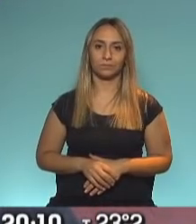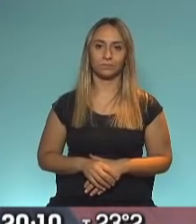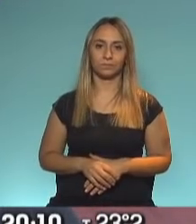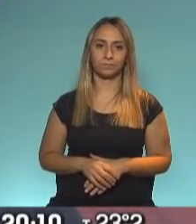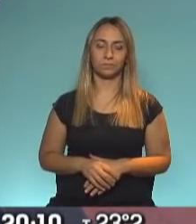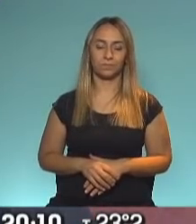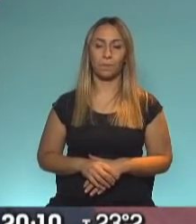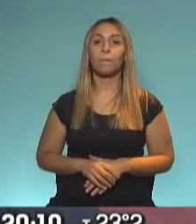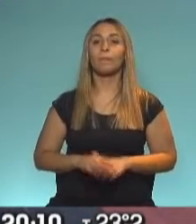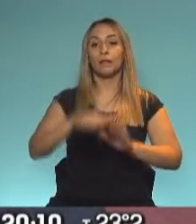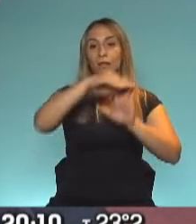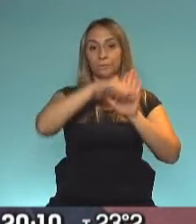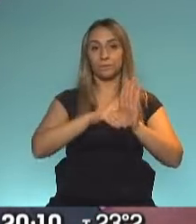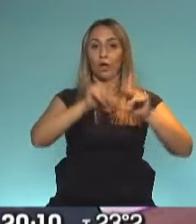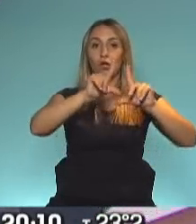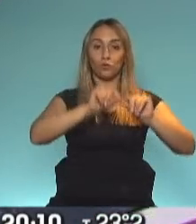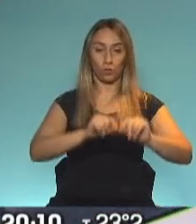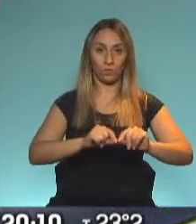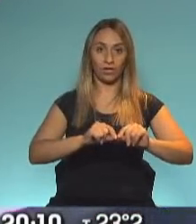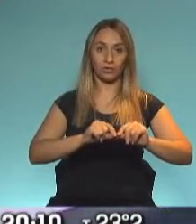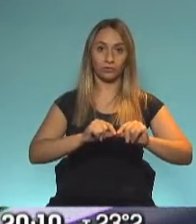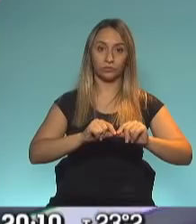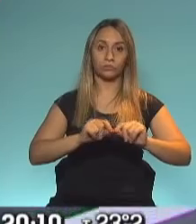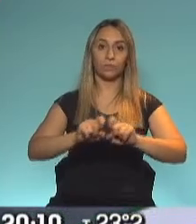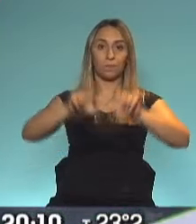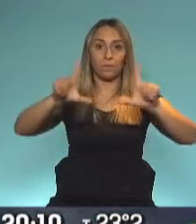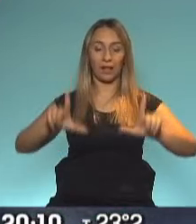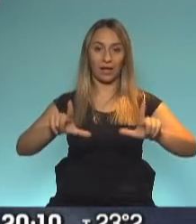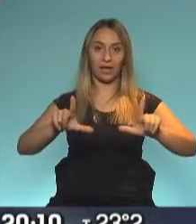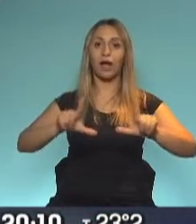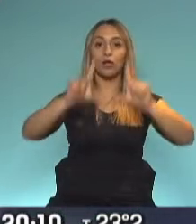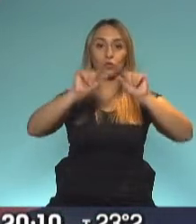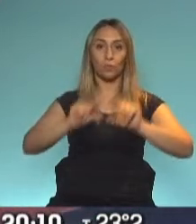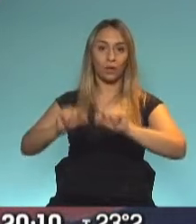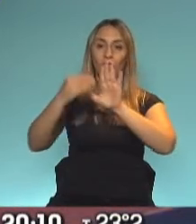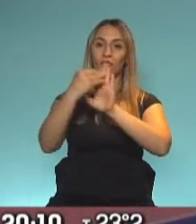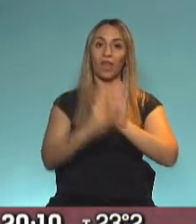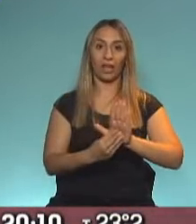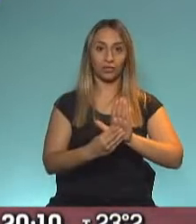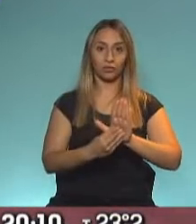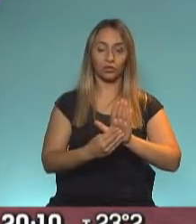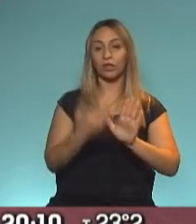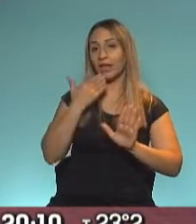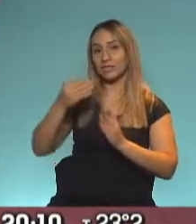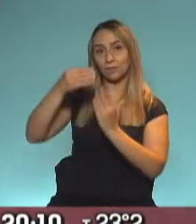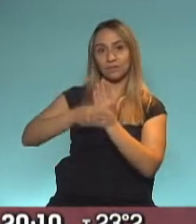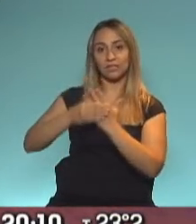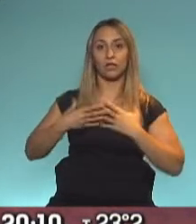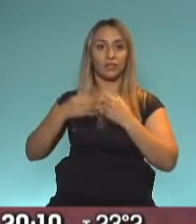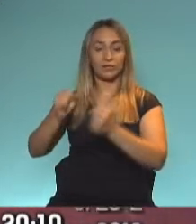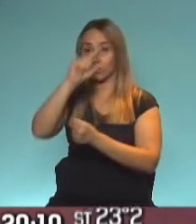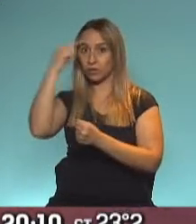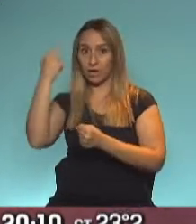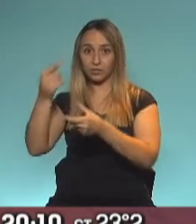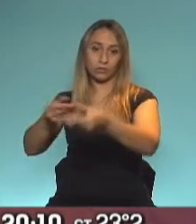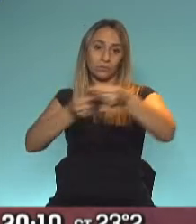En tanto, repasamos los números a través de la placa con los datos que expresa el Ministerio de Salud de la Nación en